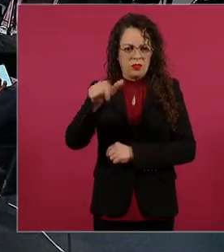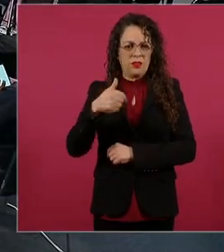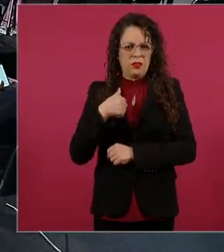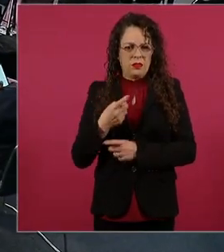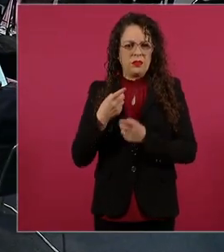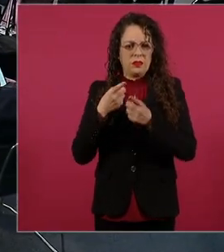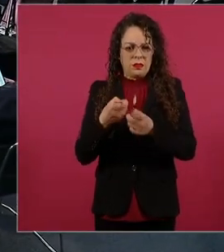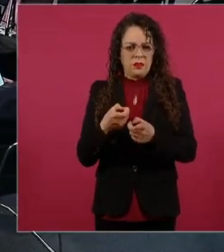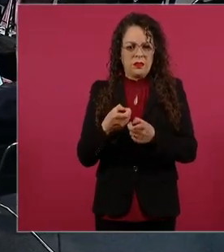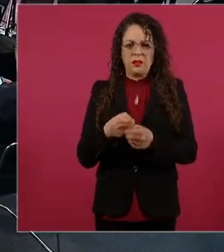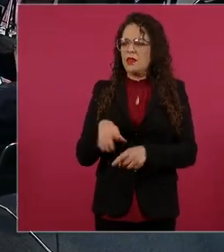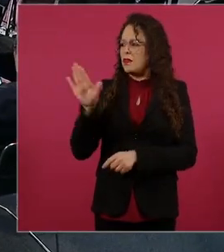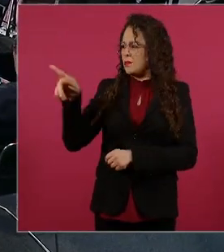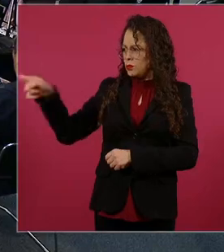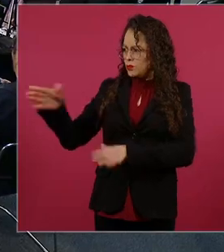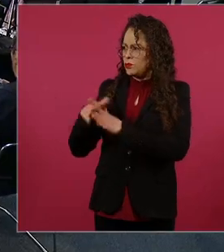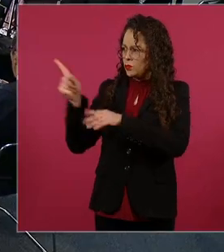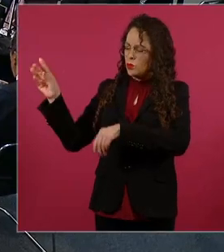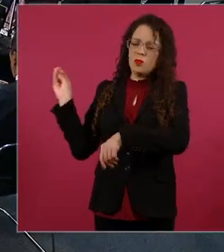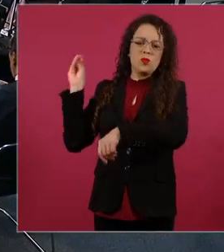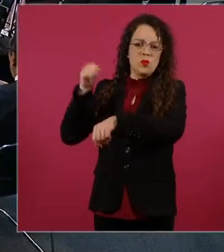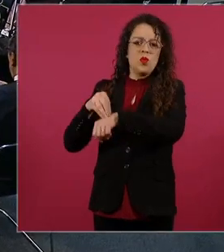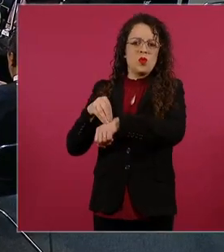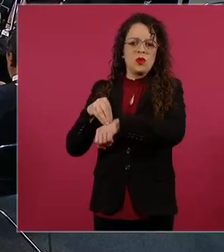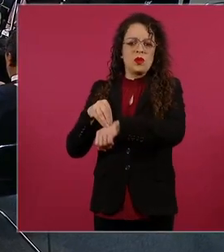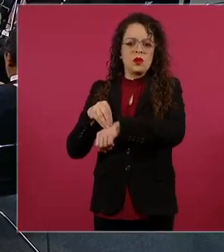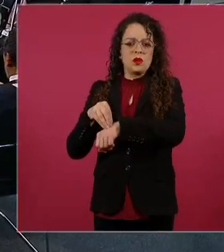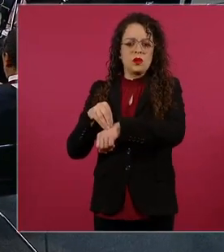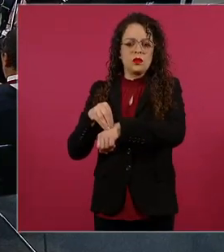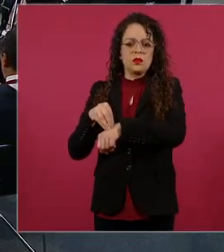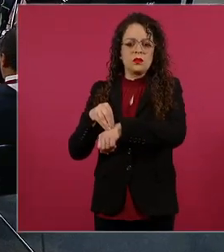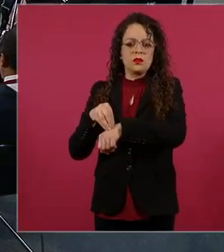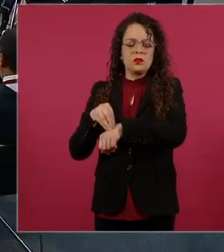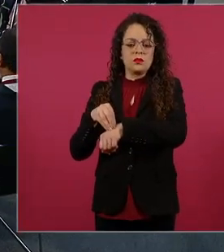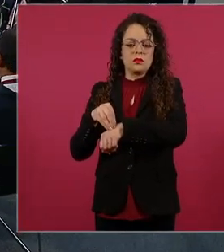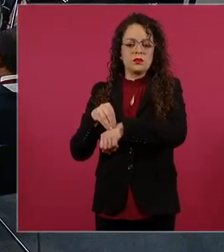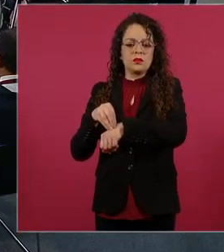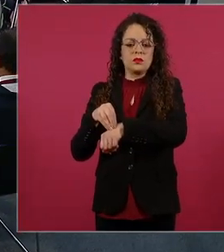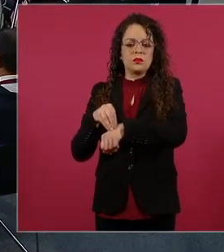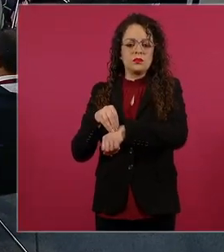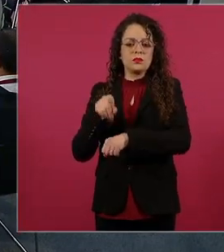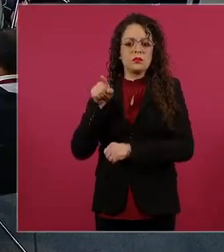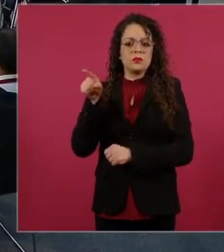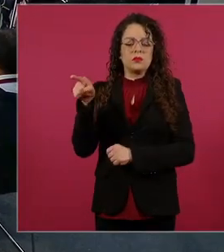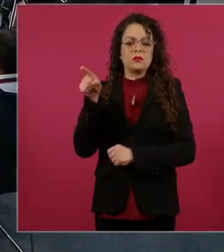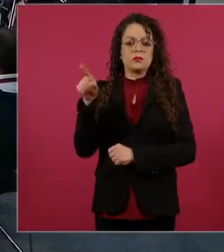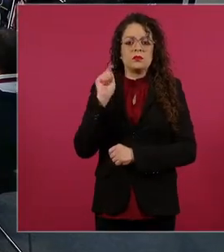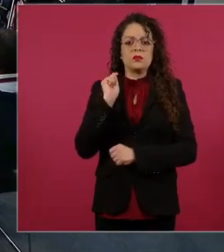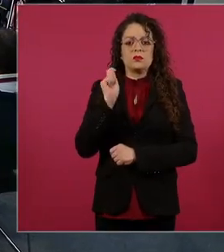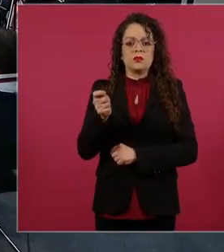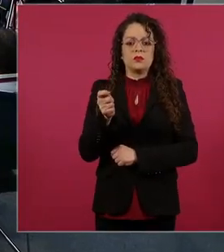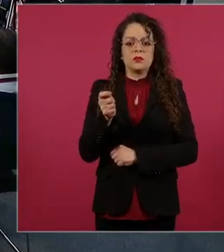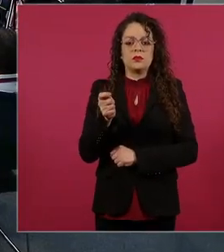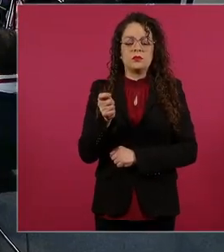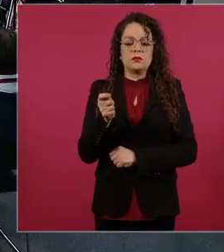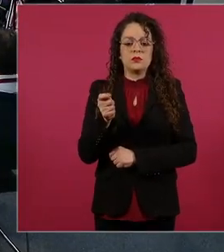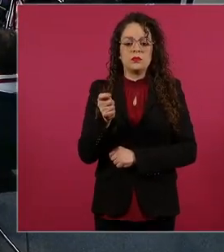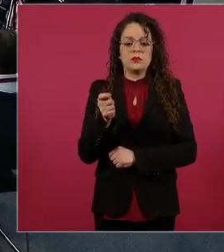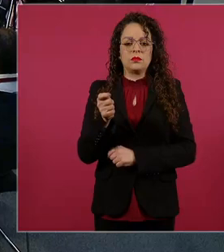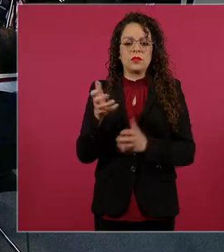es este sí es una artista entonces porque hace